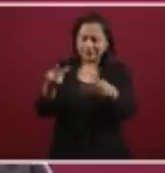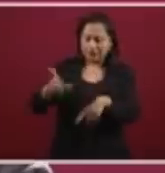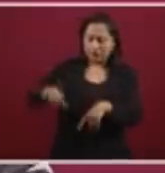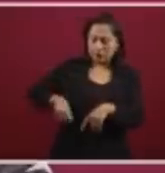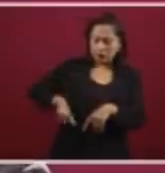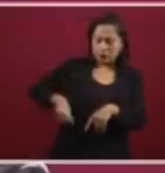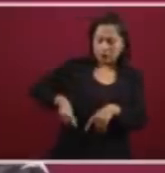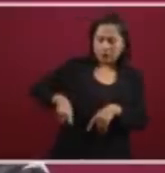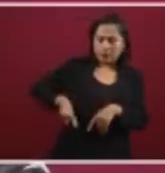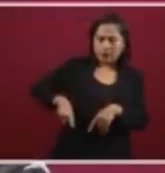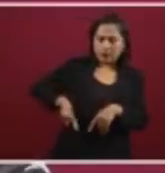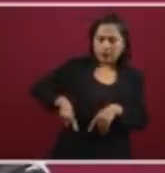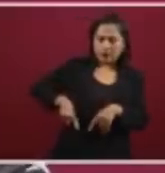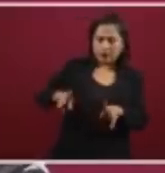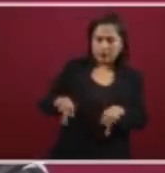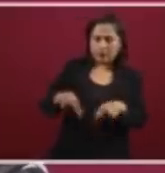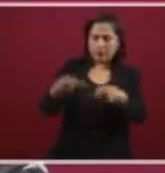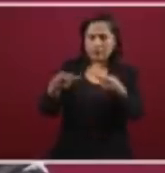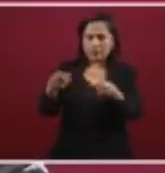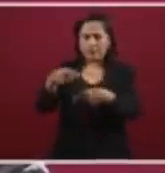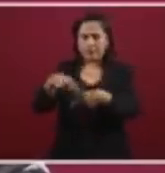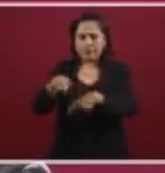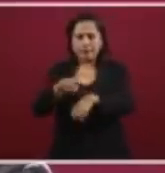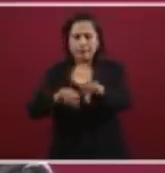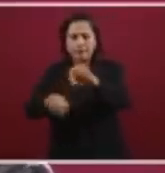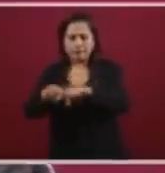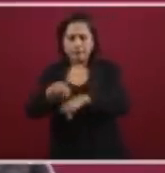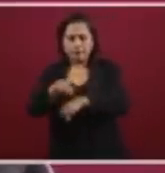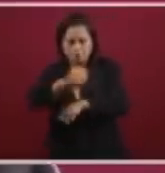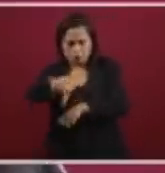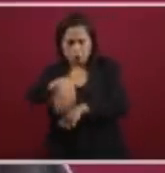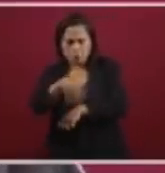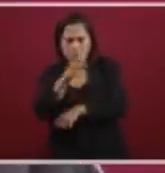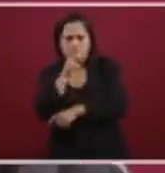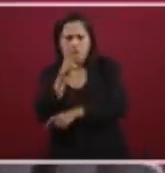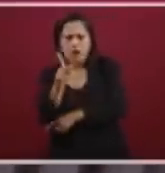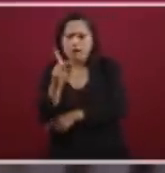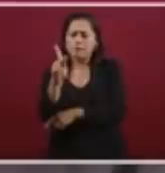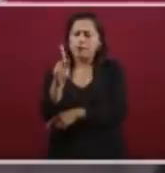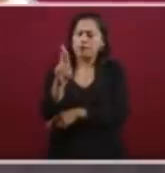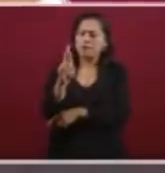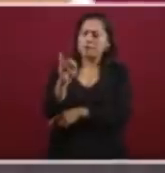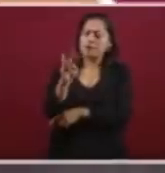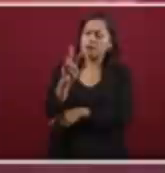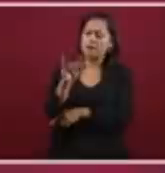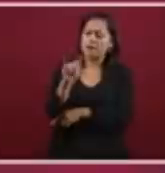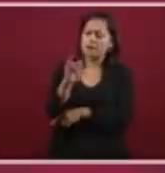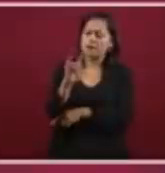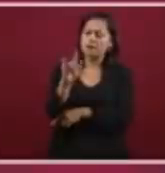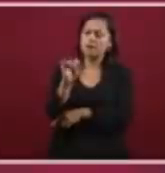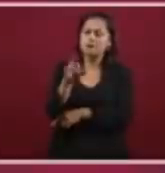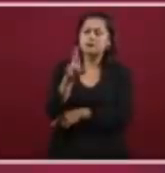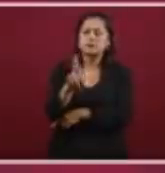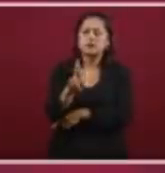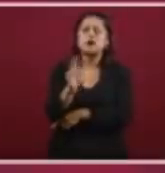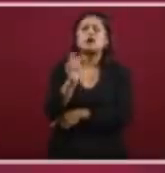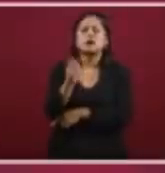búsquenlo en el diccionario significa convertir